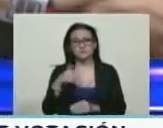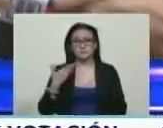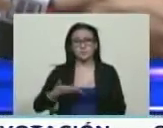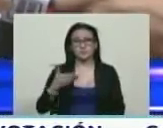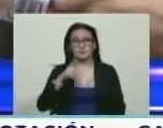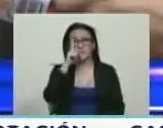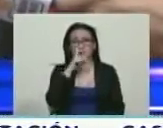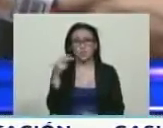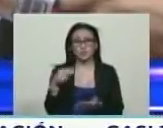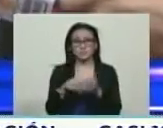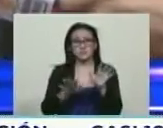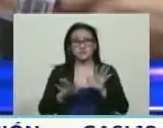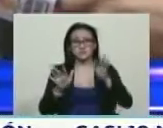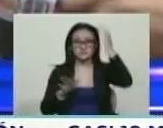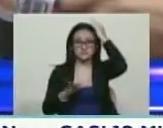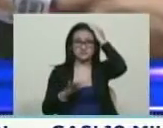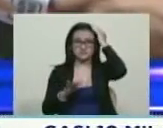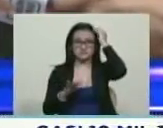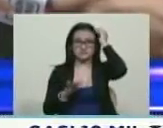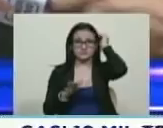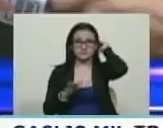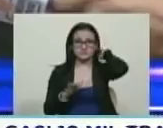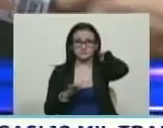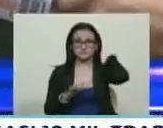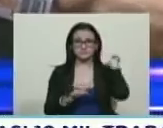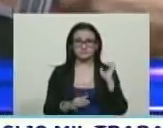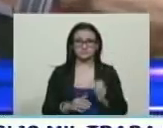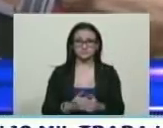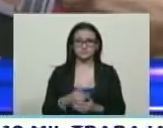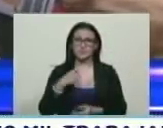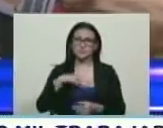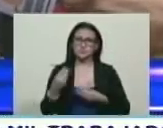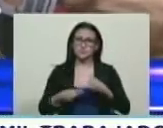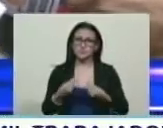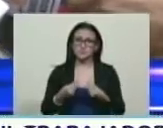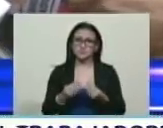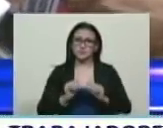año 2015. ¿Qué hicimos nosotros? Comenzamos